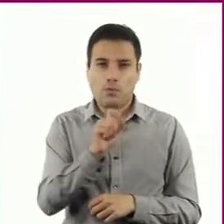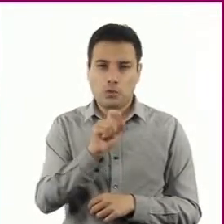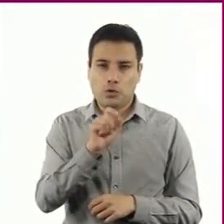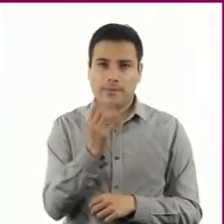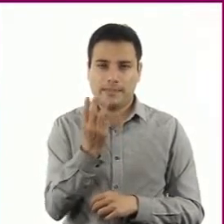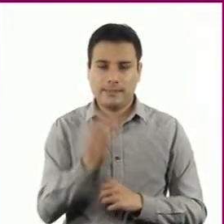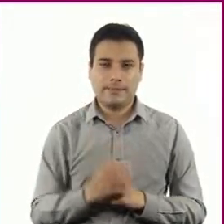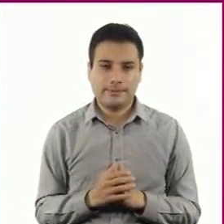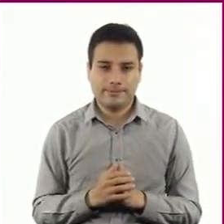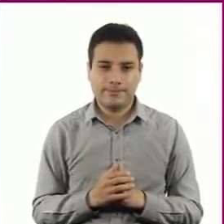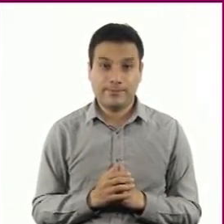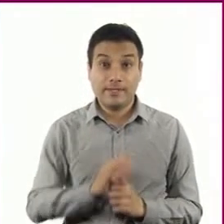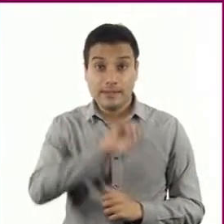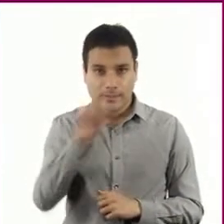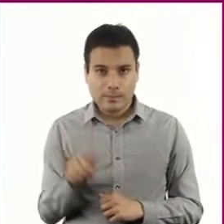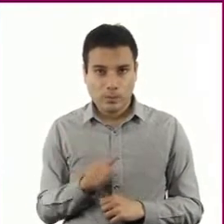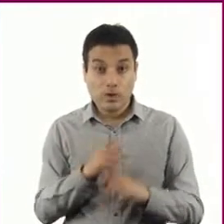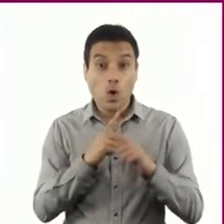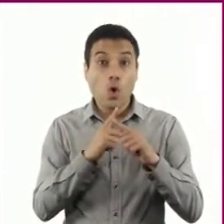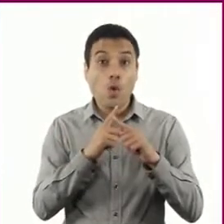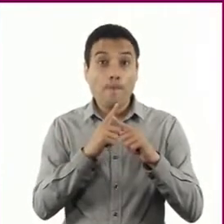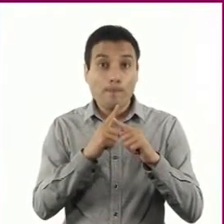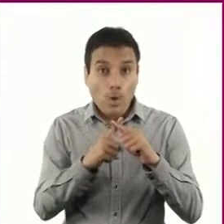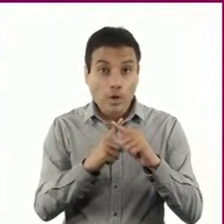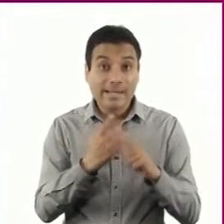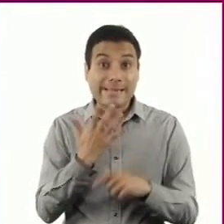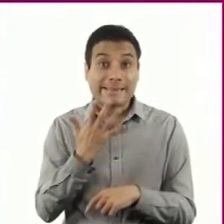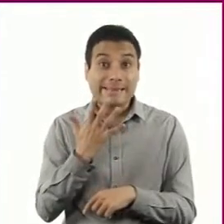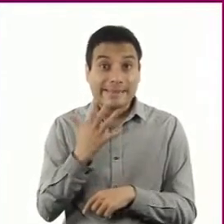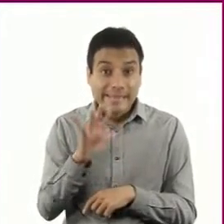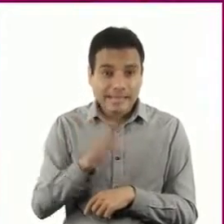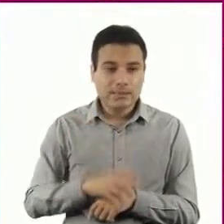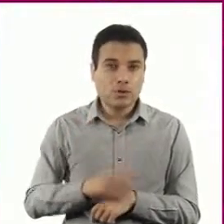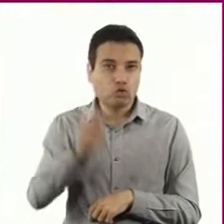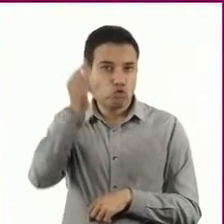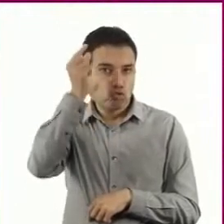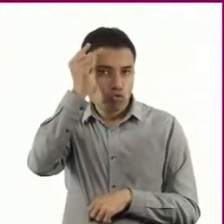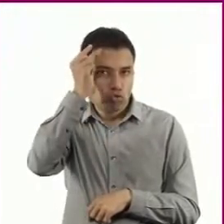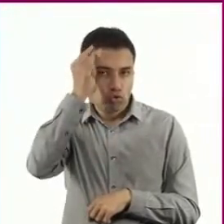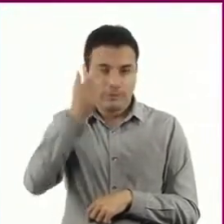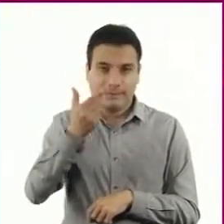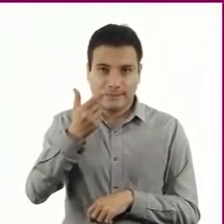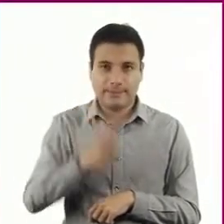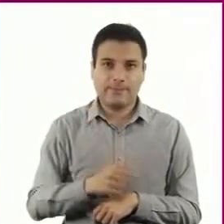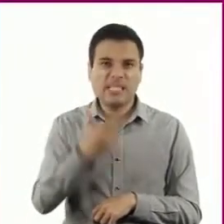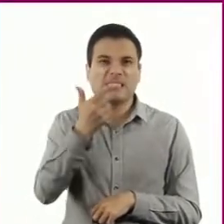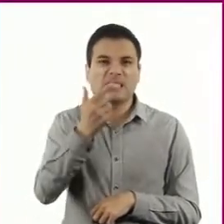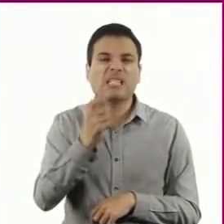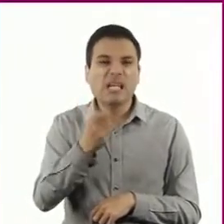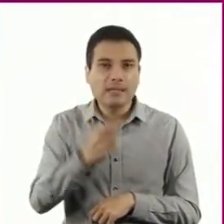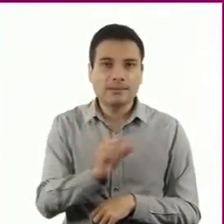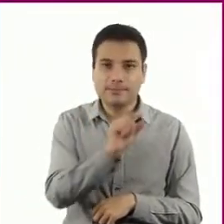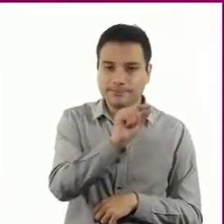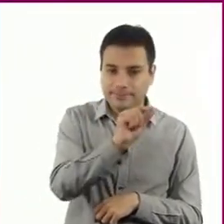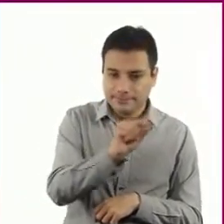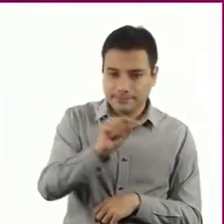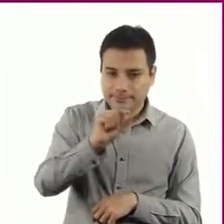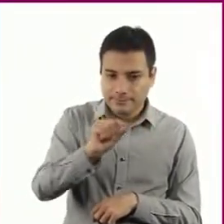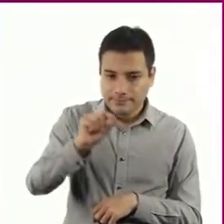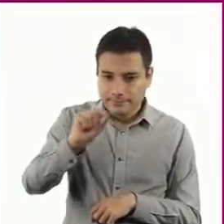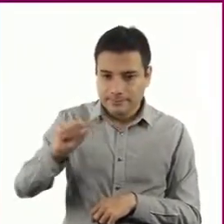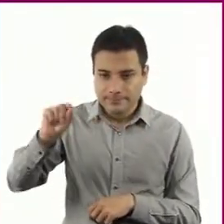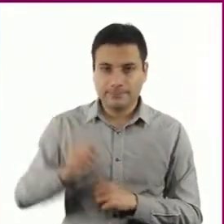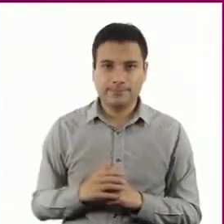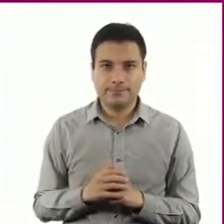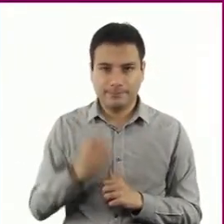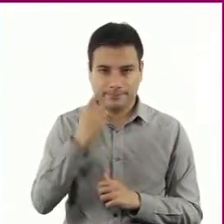base 10 es igual al número de cifras que se recorre el punto decimal. Ahora, para pasar de notación científica